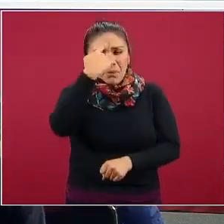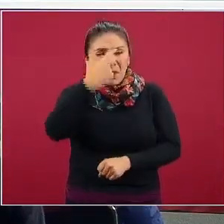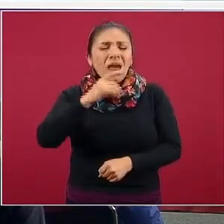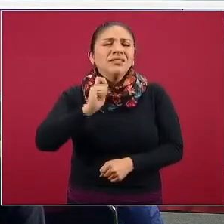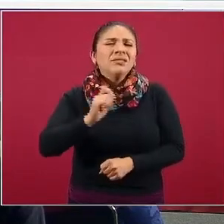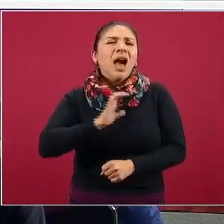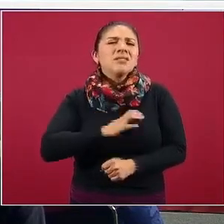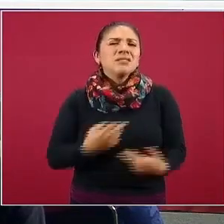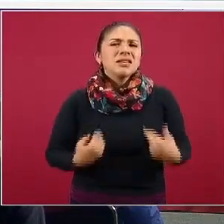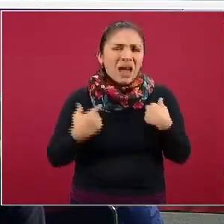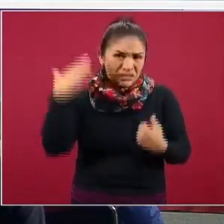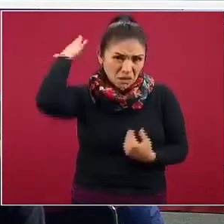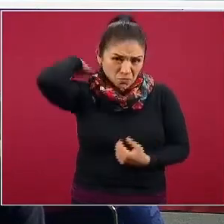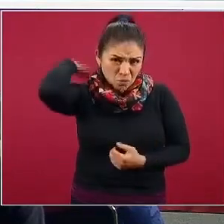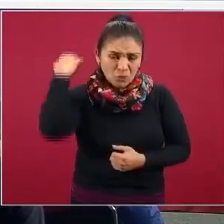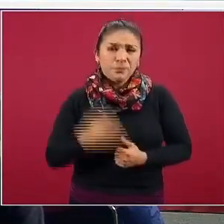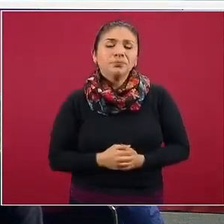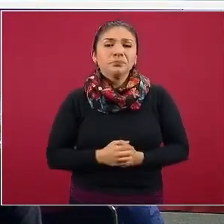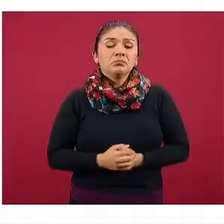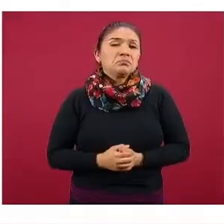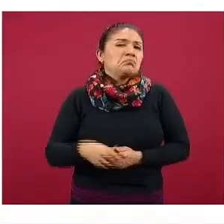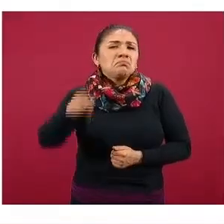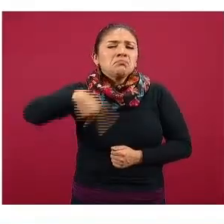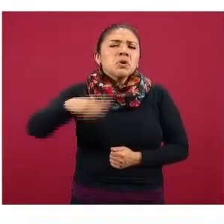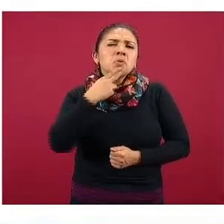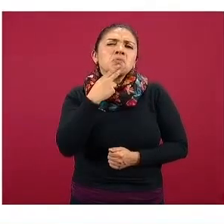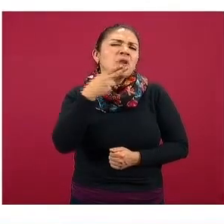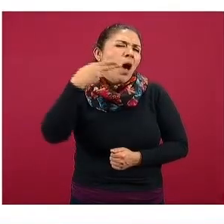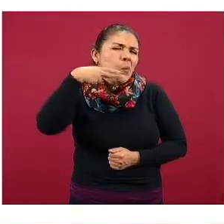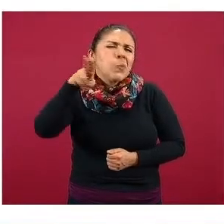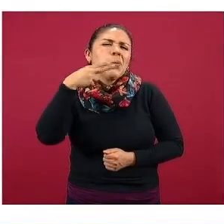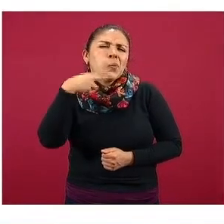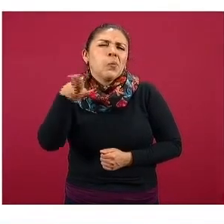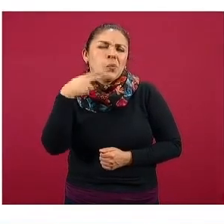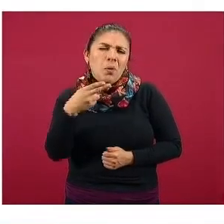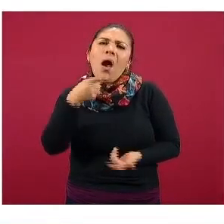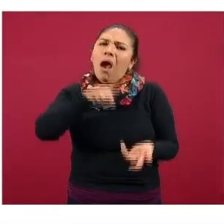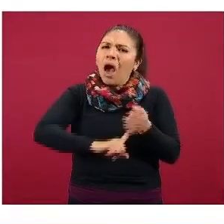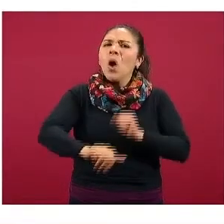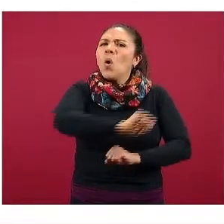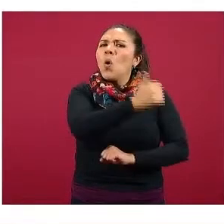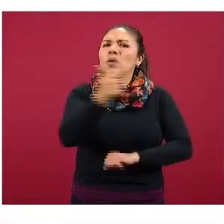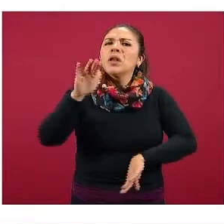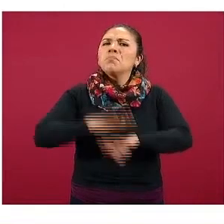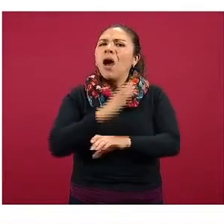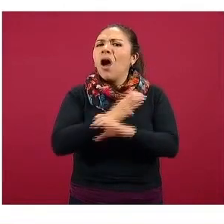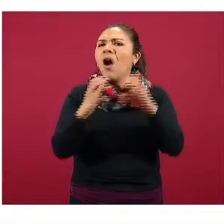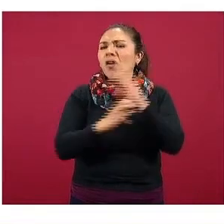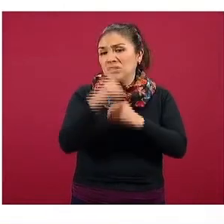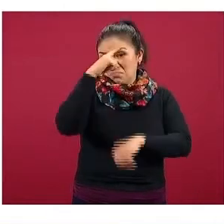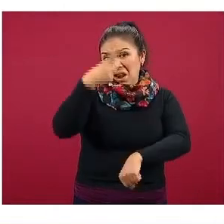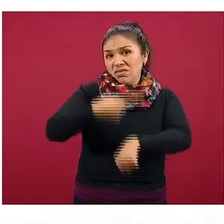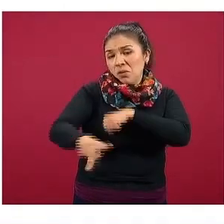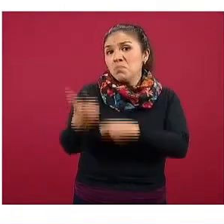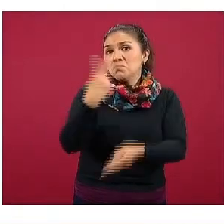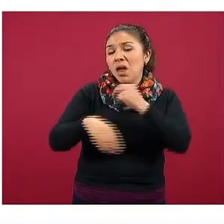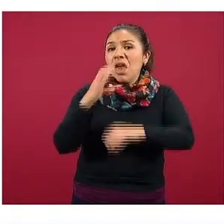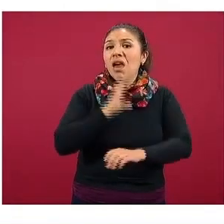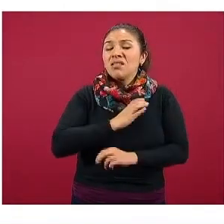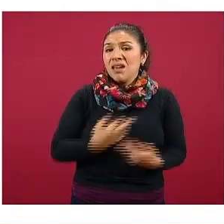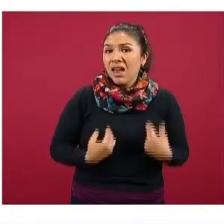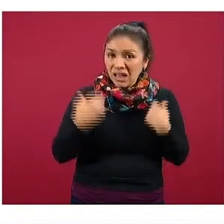de pulmón. Además del consumo del tabaco, del que ya hemos hablado, existen otros factores de riesgo para el desarrollo del cáncer de